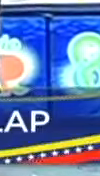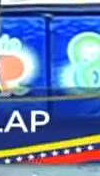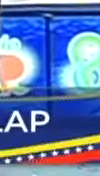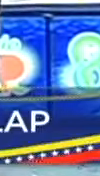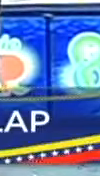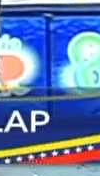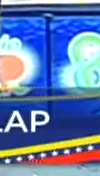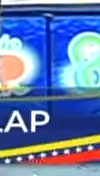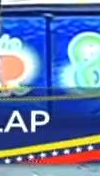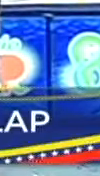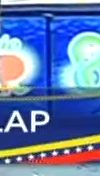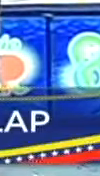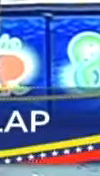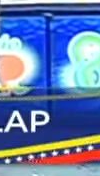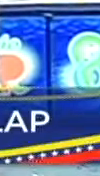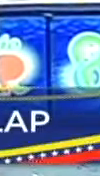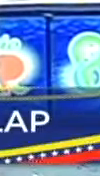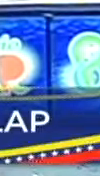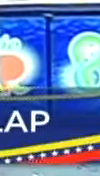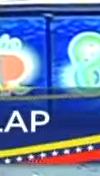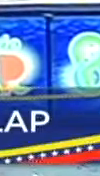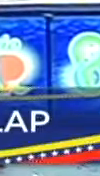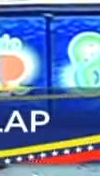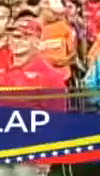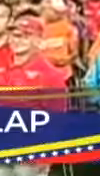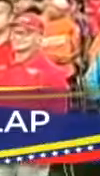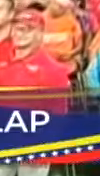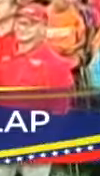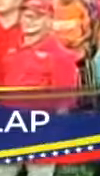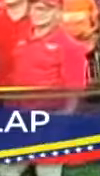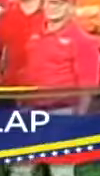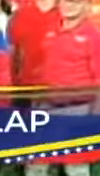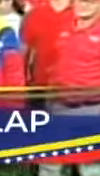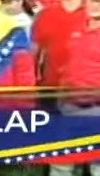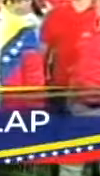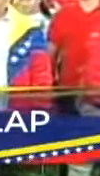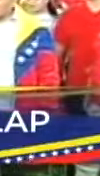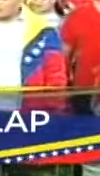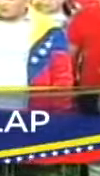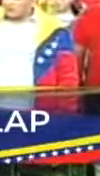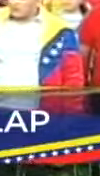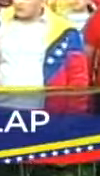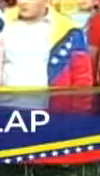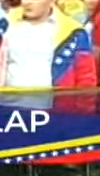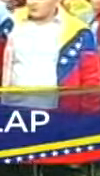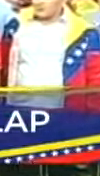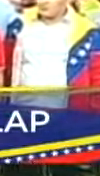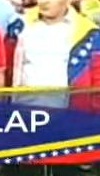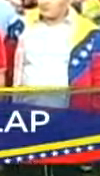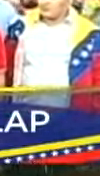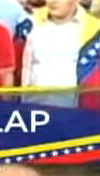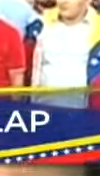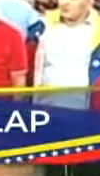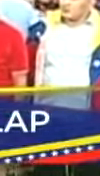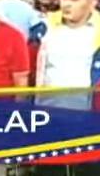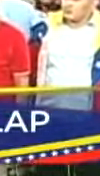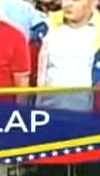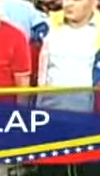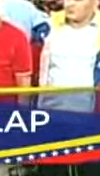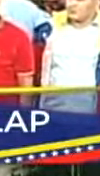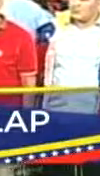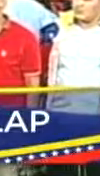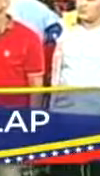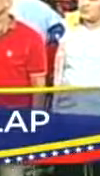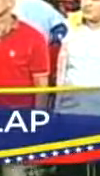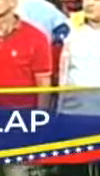la luz de las estrellas, recordando a mi patria y al Bolívar de mi tierra.